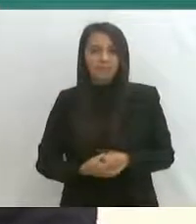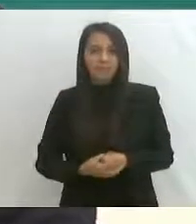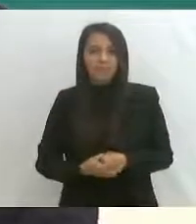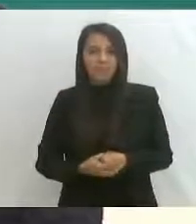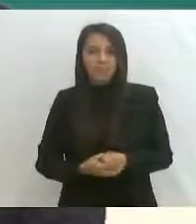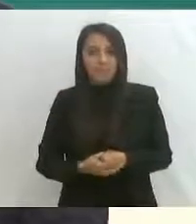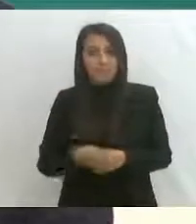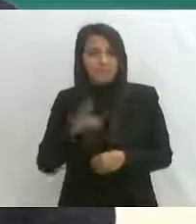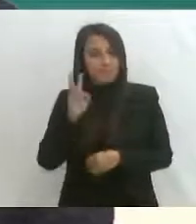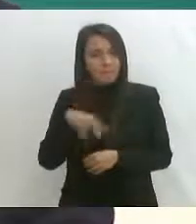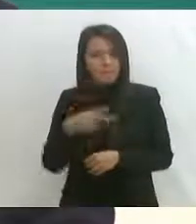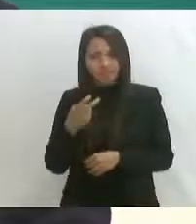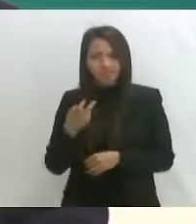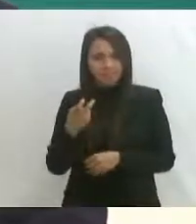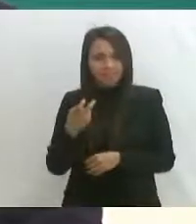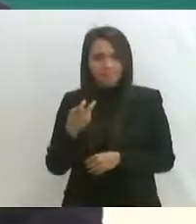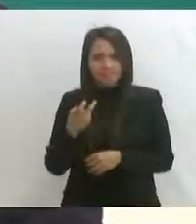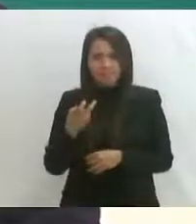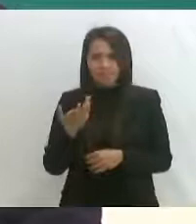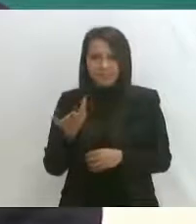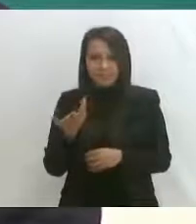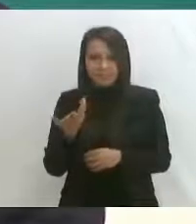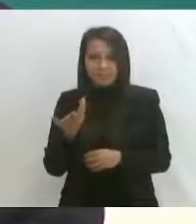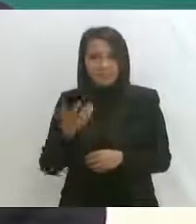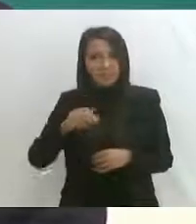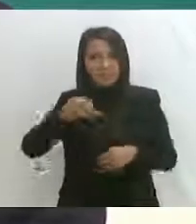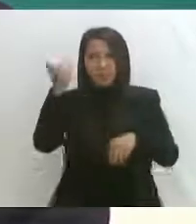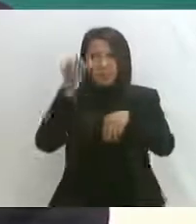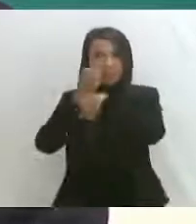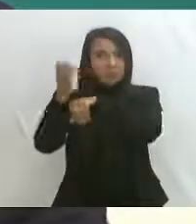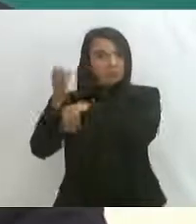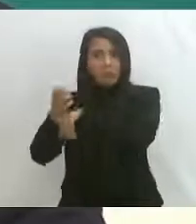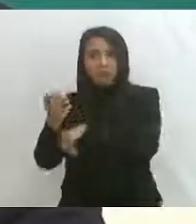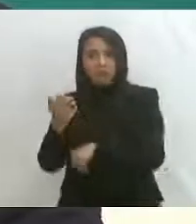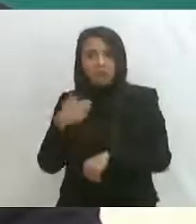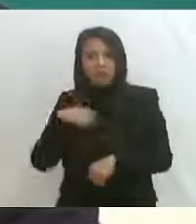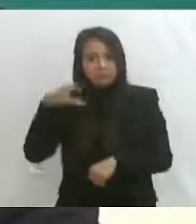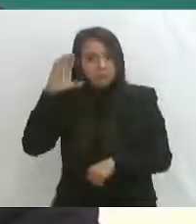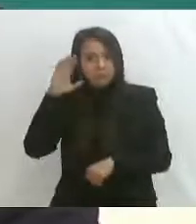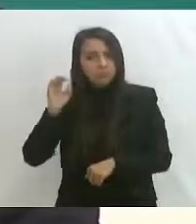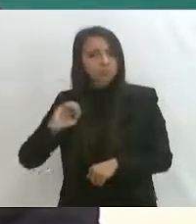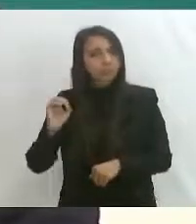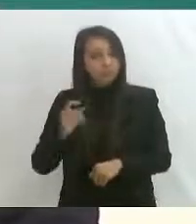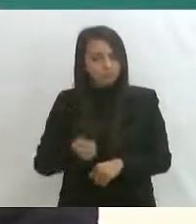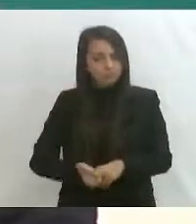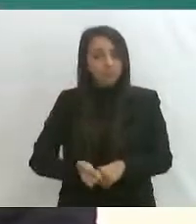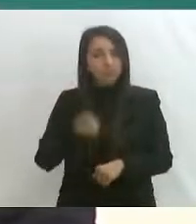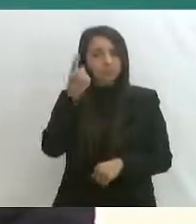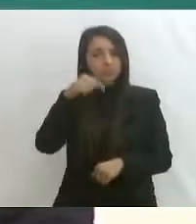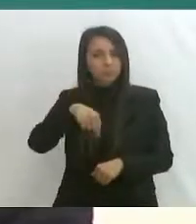Eso no sucede en ningún otro estado de la República.